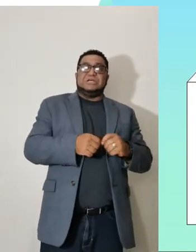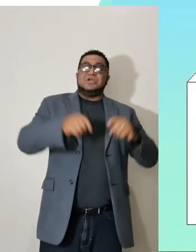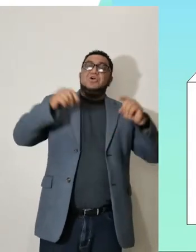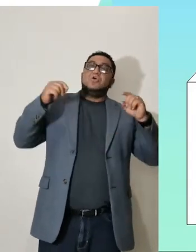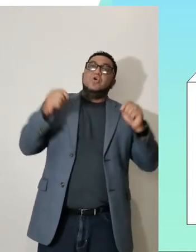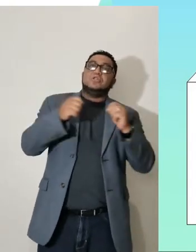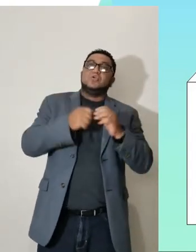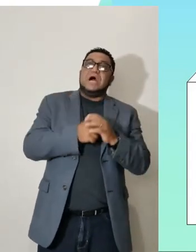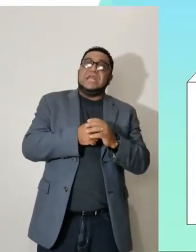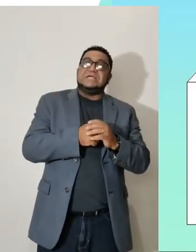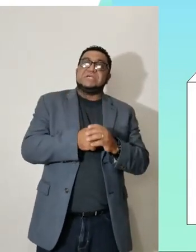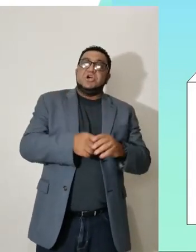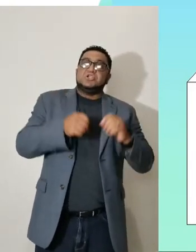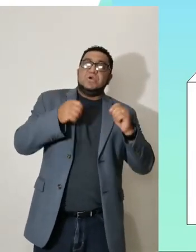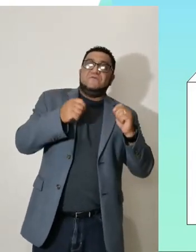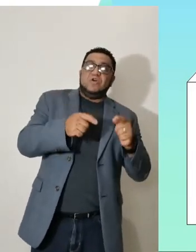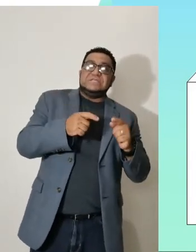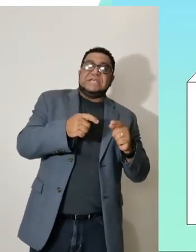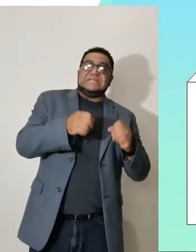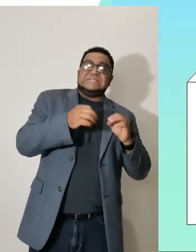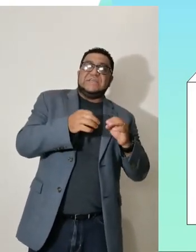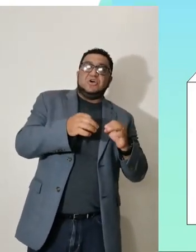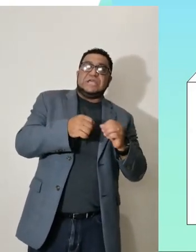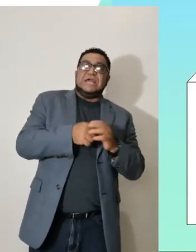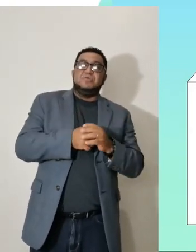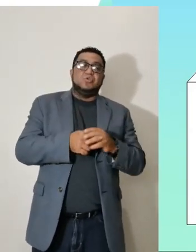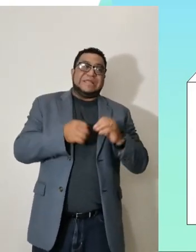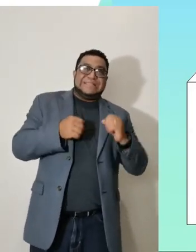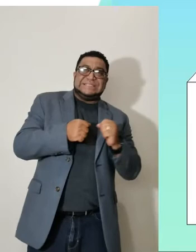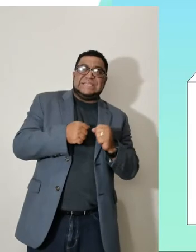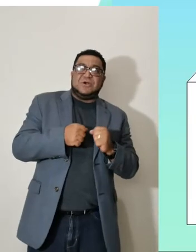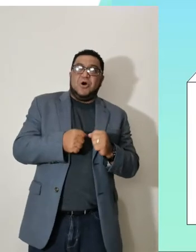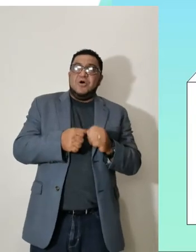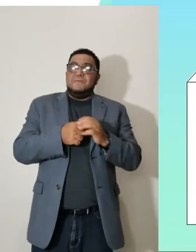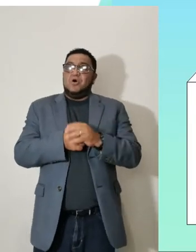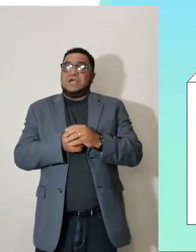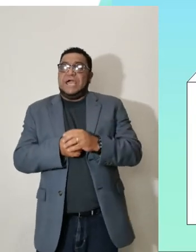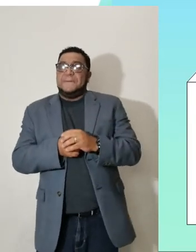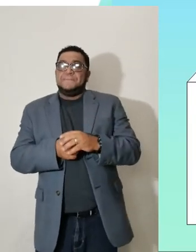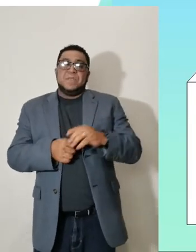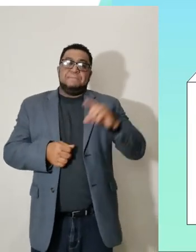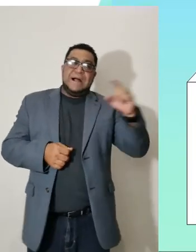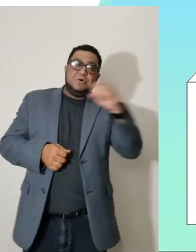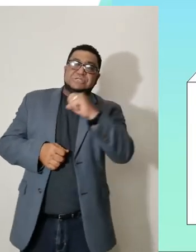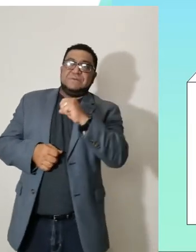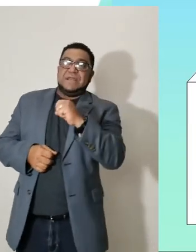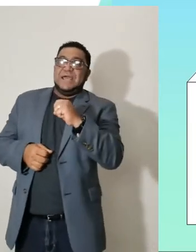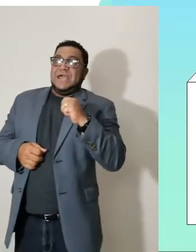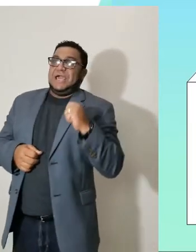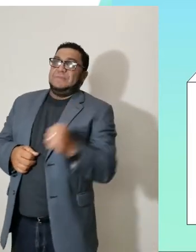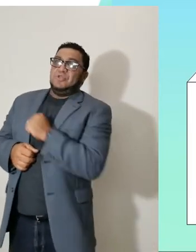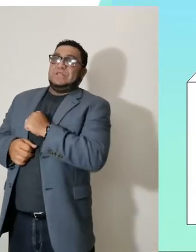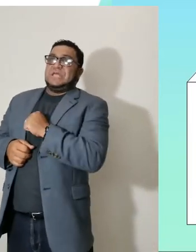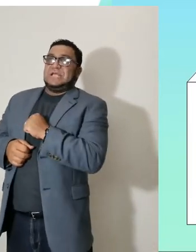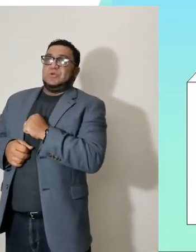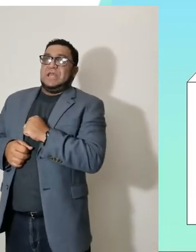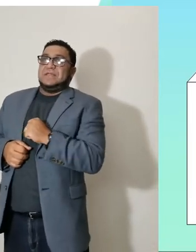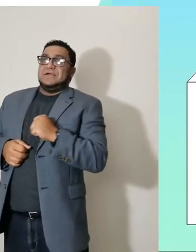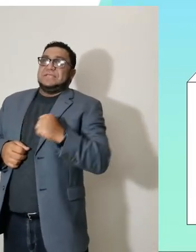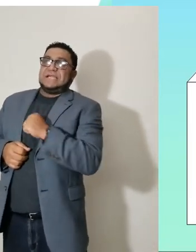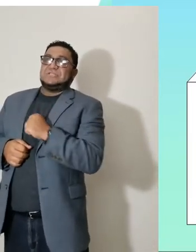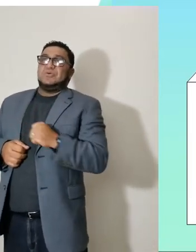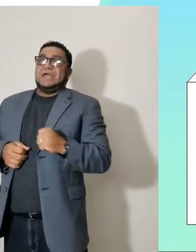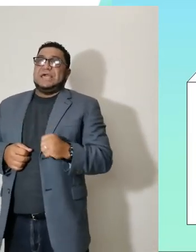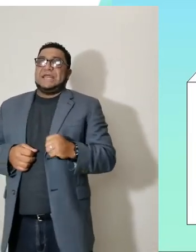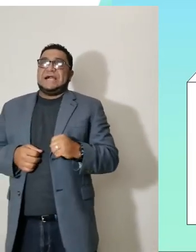de valores culturales su influencia se denota en el mundo artístico porque vamos a ver en el mundo intelectual